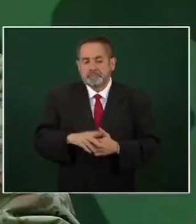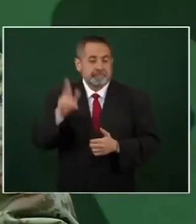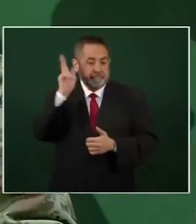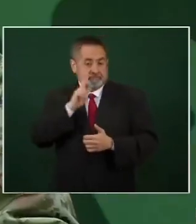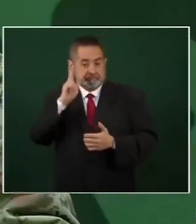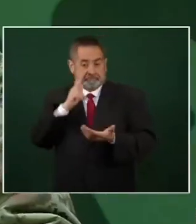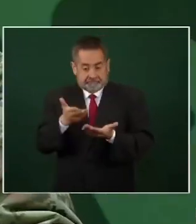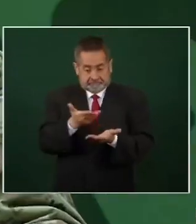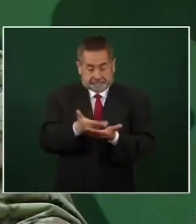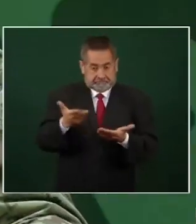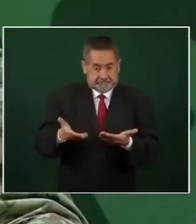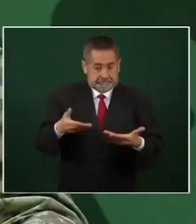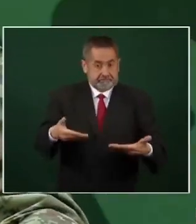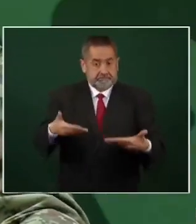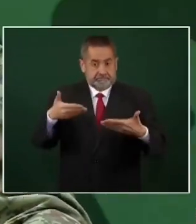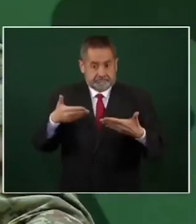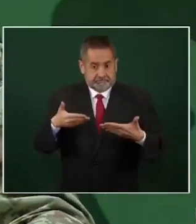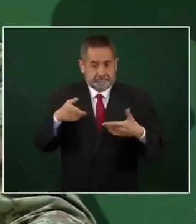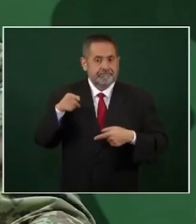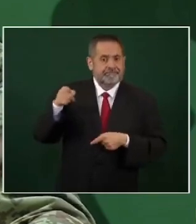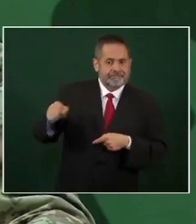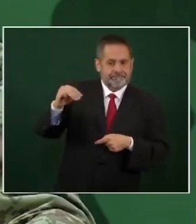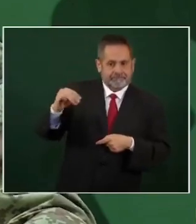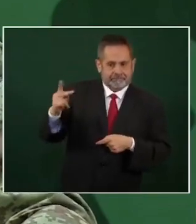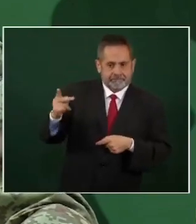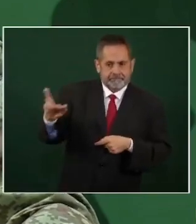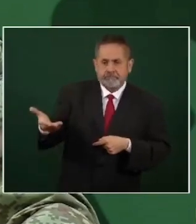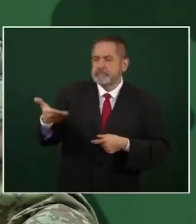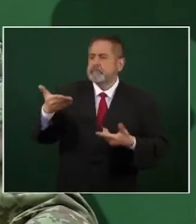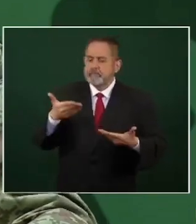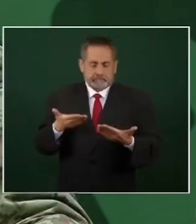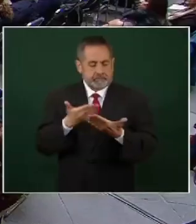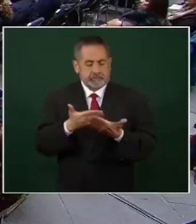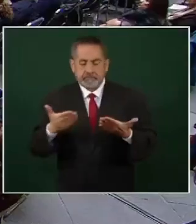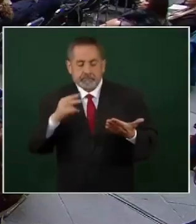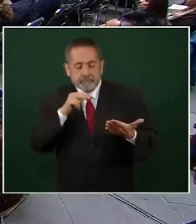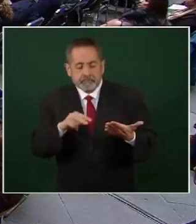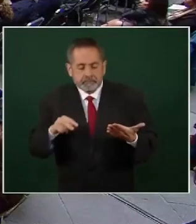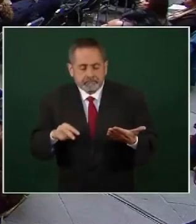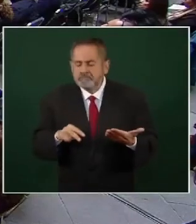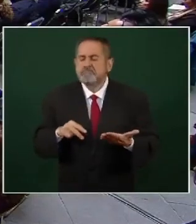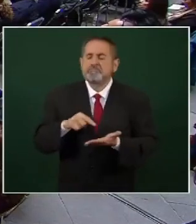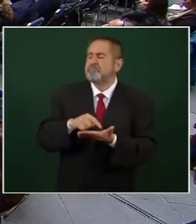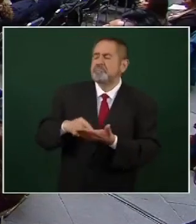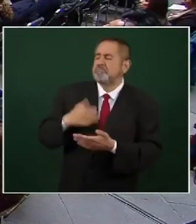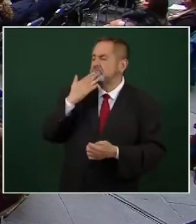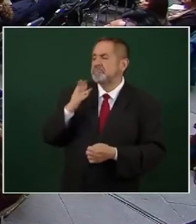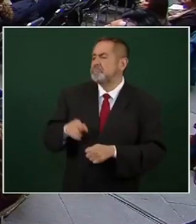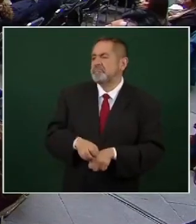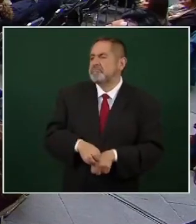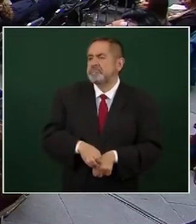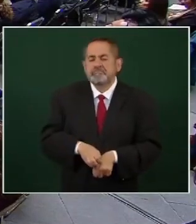presentaron por parte del Ministerio Público no fueron